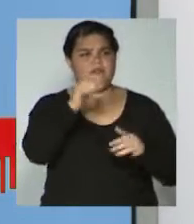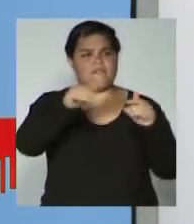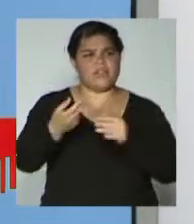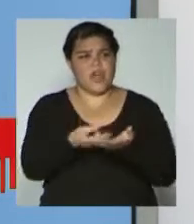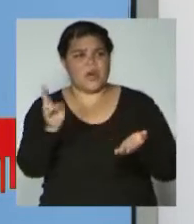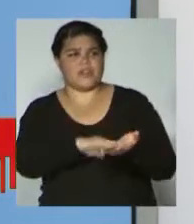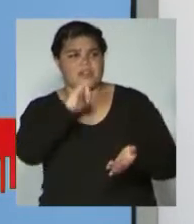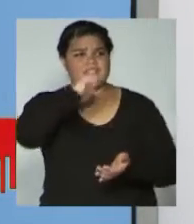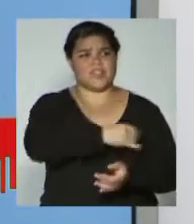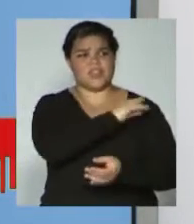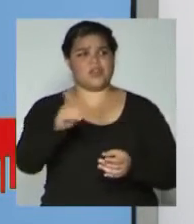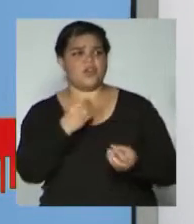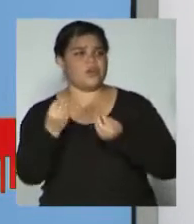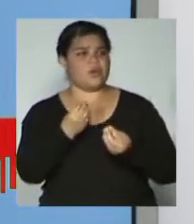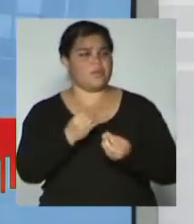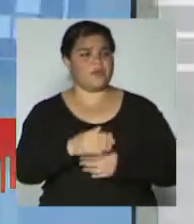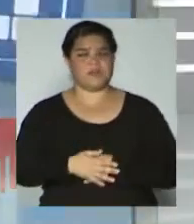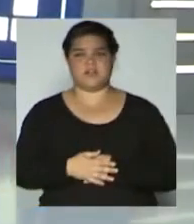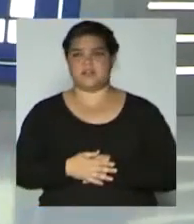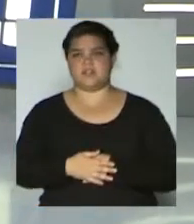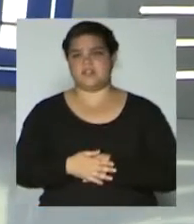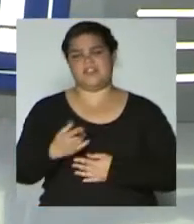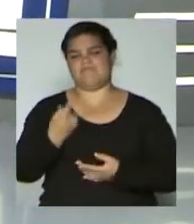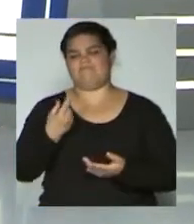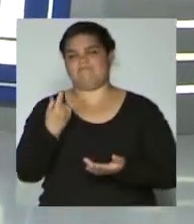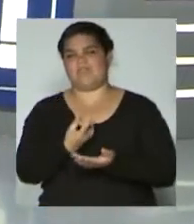ahí mirando las encuestas al respecto. No hace falta mirar